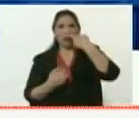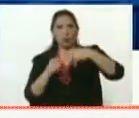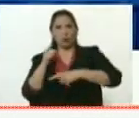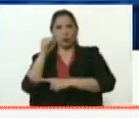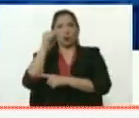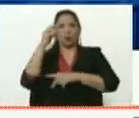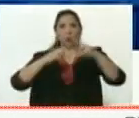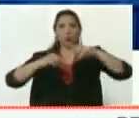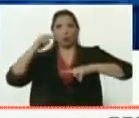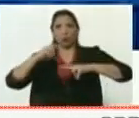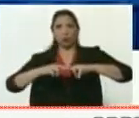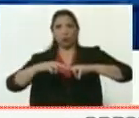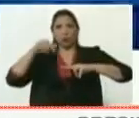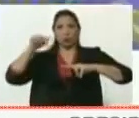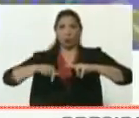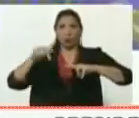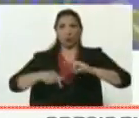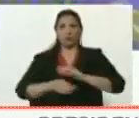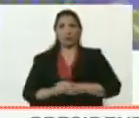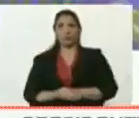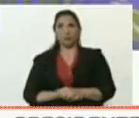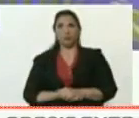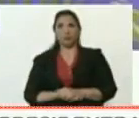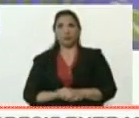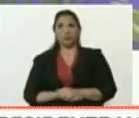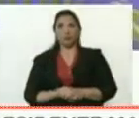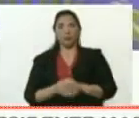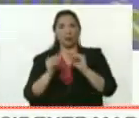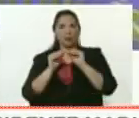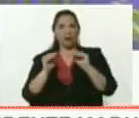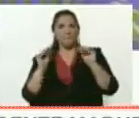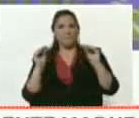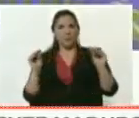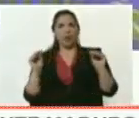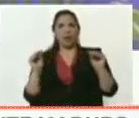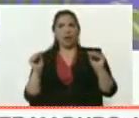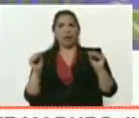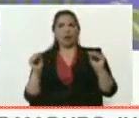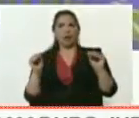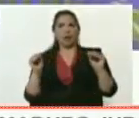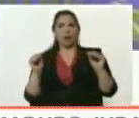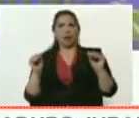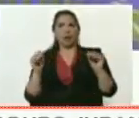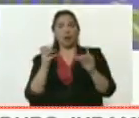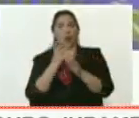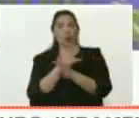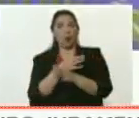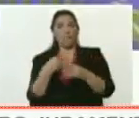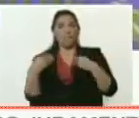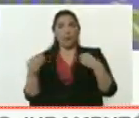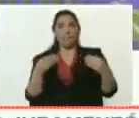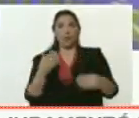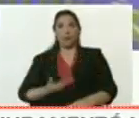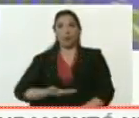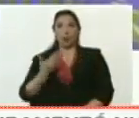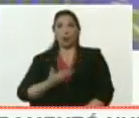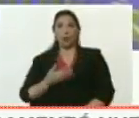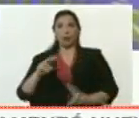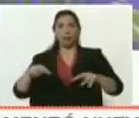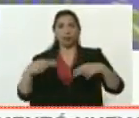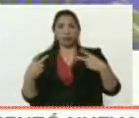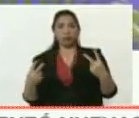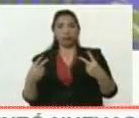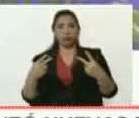construyendo y que hoy está llamada a jugar un papel crucial y fundamental a la vanguardia de la